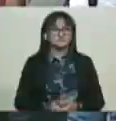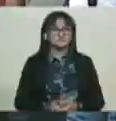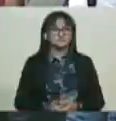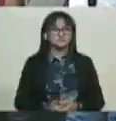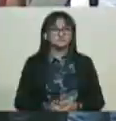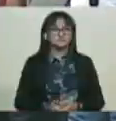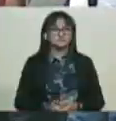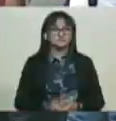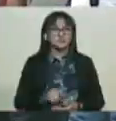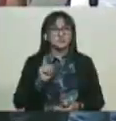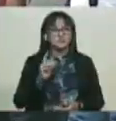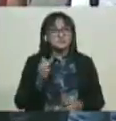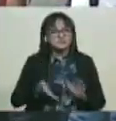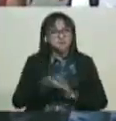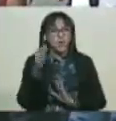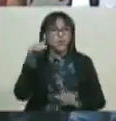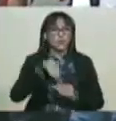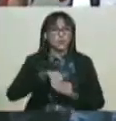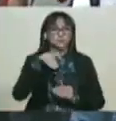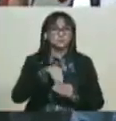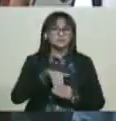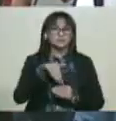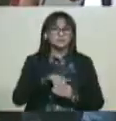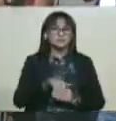tienen que salir a votar